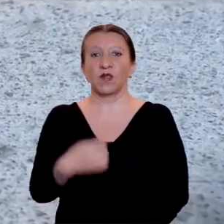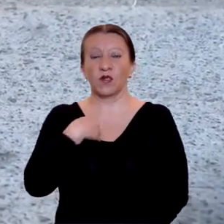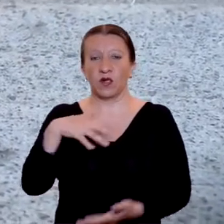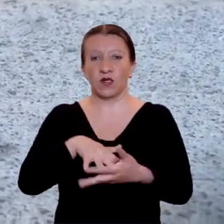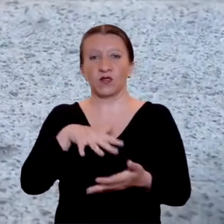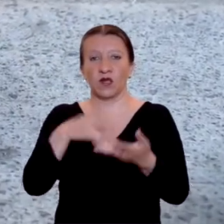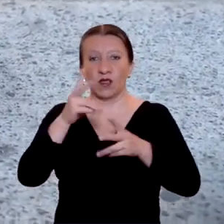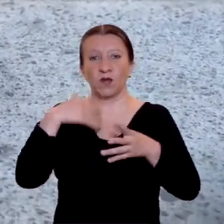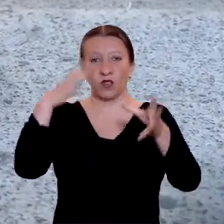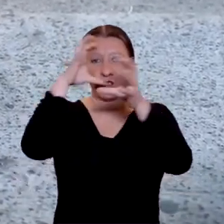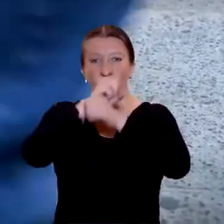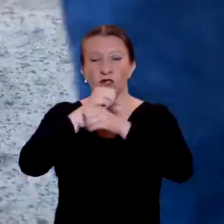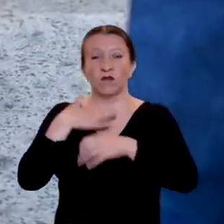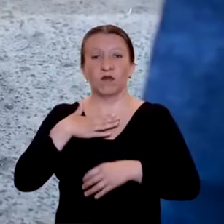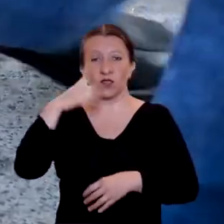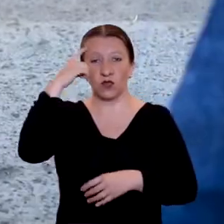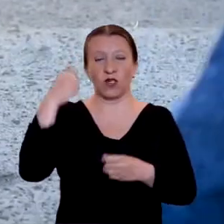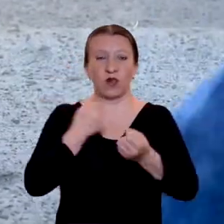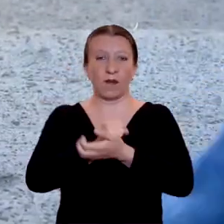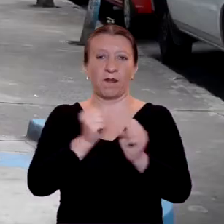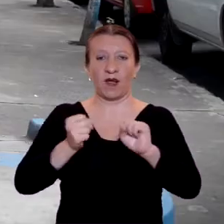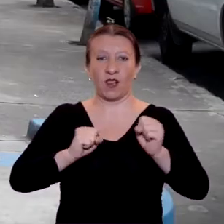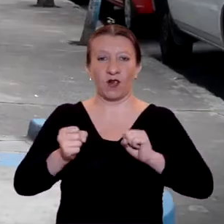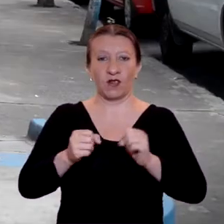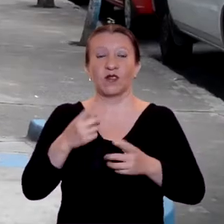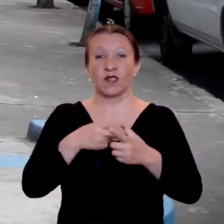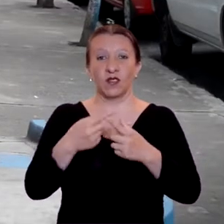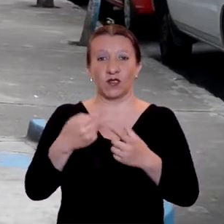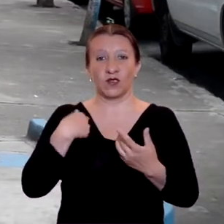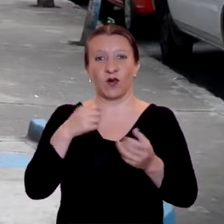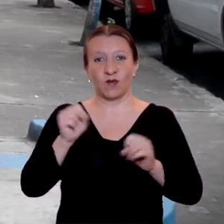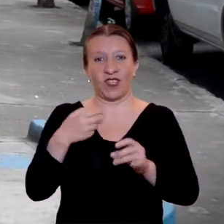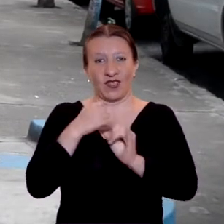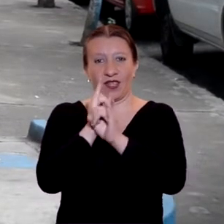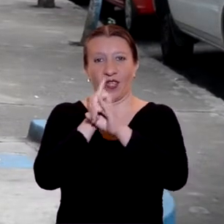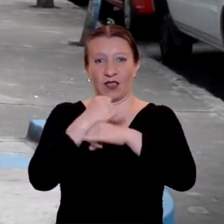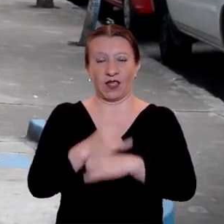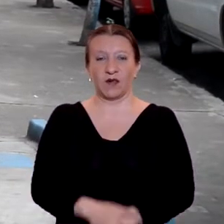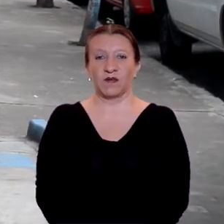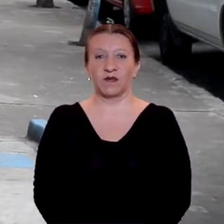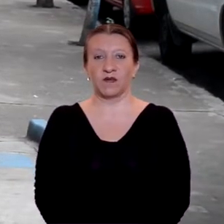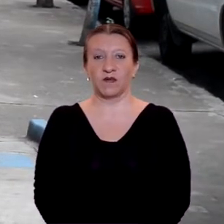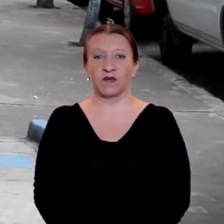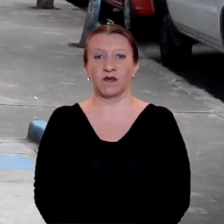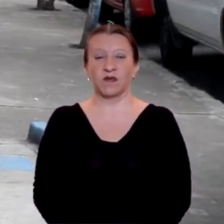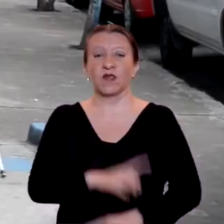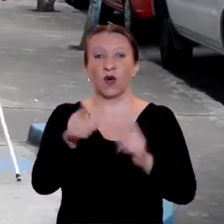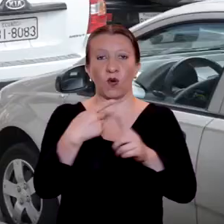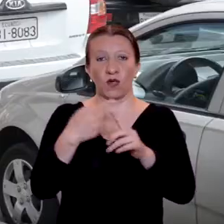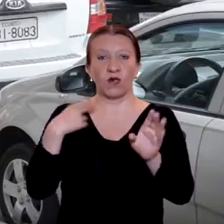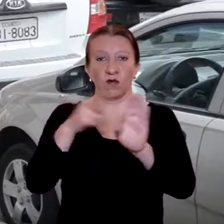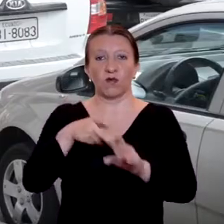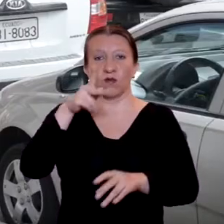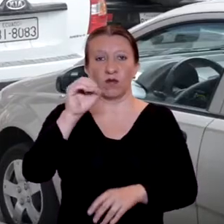Yo estudiaba también en la noche. Mi anhelo era ser piloto. Después dije, bueno, por lo menos voy a ser ingeniero. Cuando